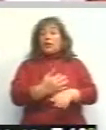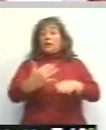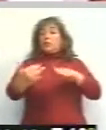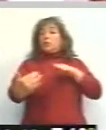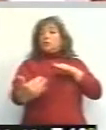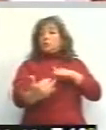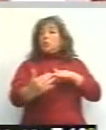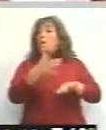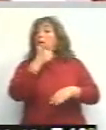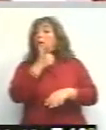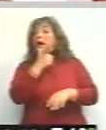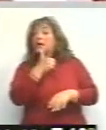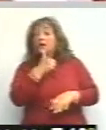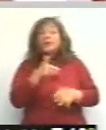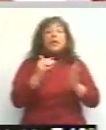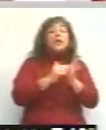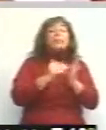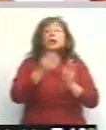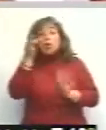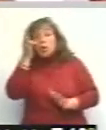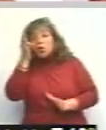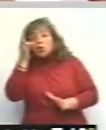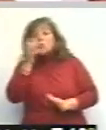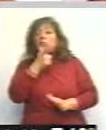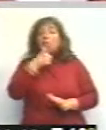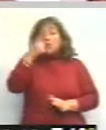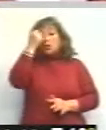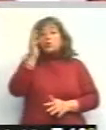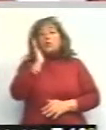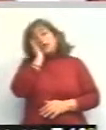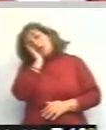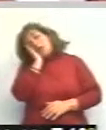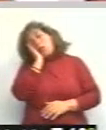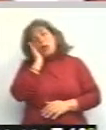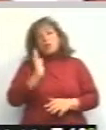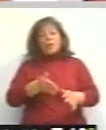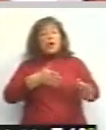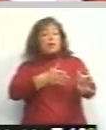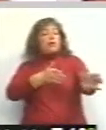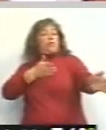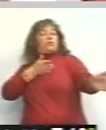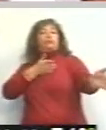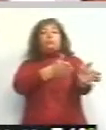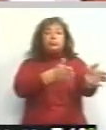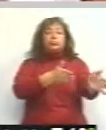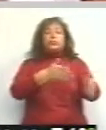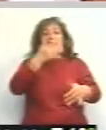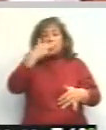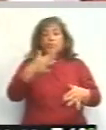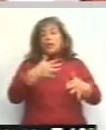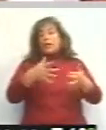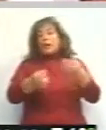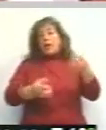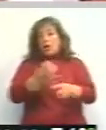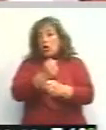colectivos, aparentemente y de acuerdo a algunos testimonios, se habría dormido el conductor, impacta en la parte posterior y más allá de los daños producidos en